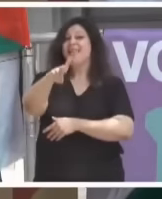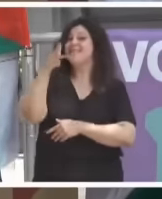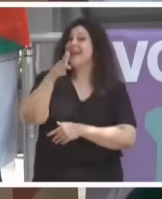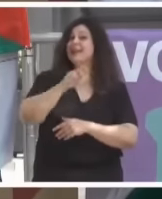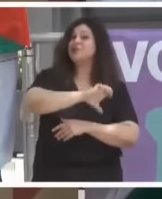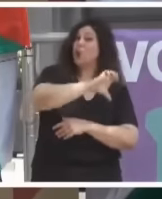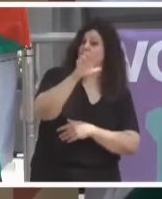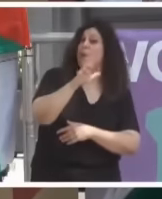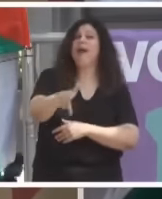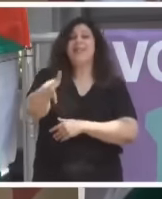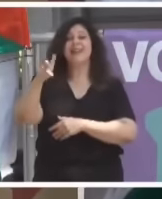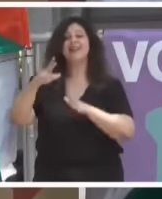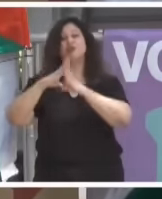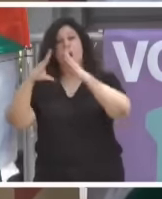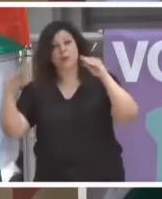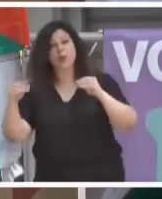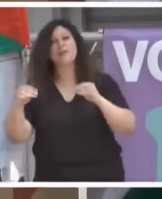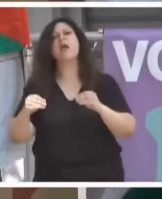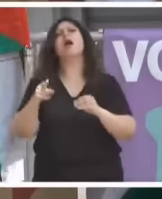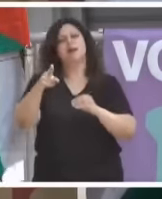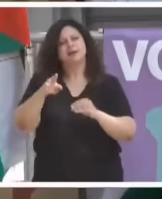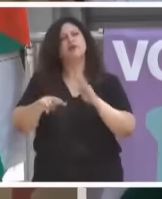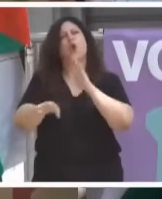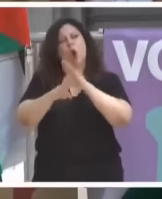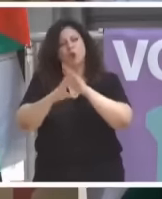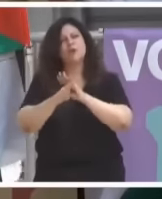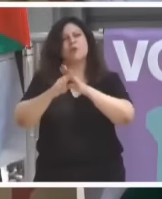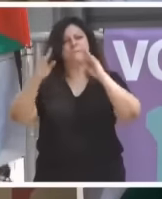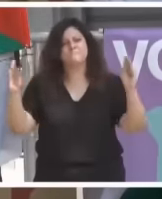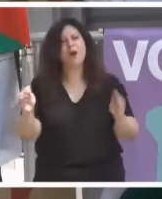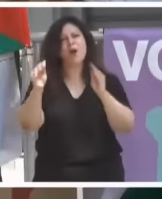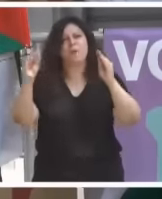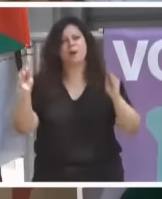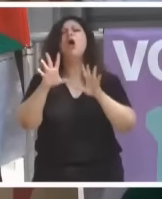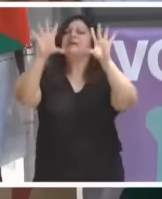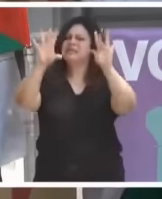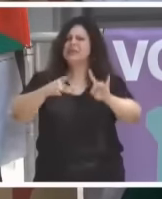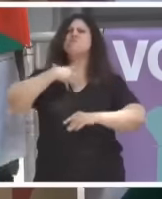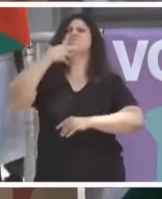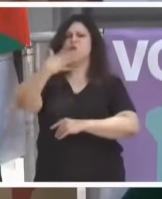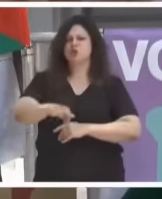Europa y de Andalucía sigan creciendo. ¡Sí se puede!